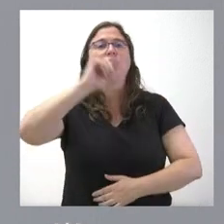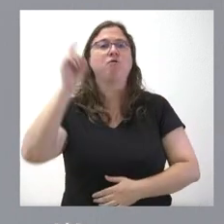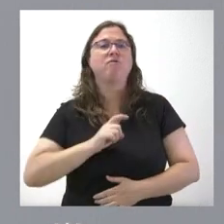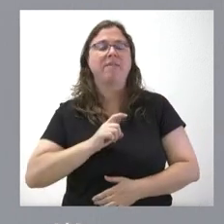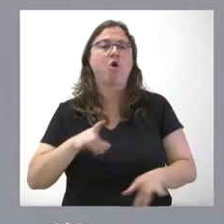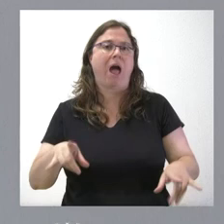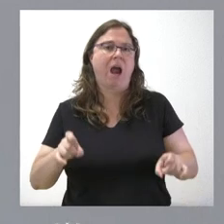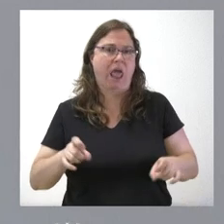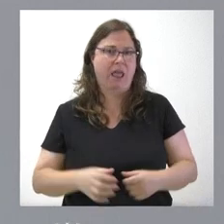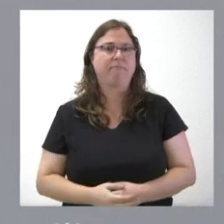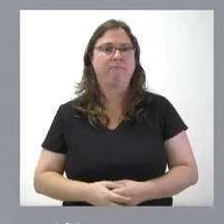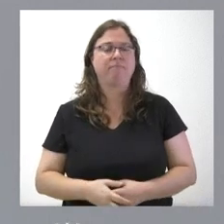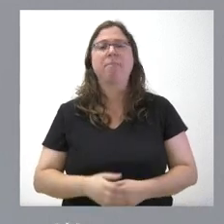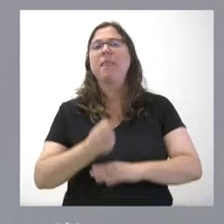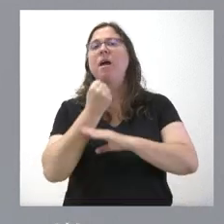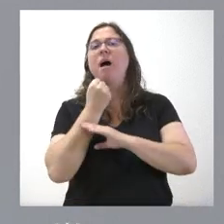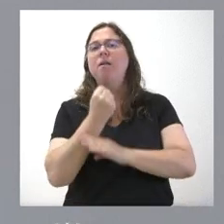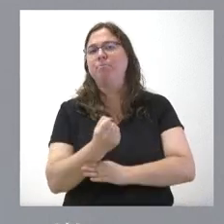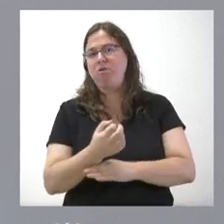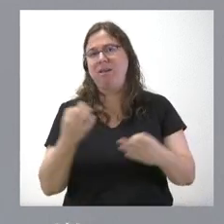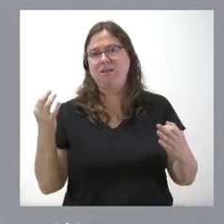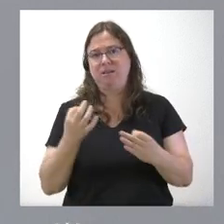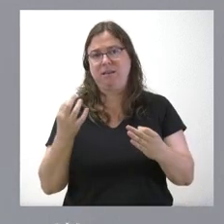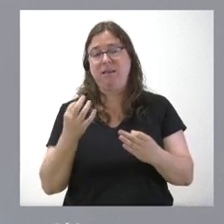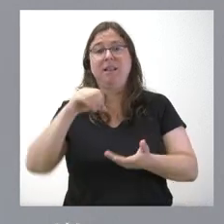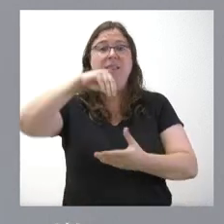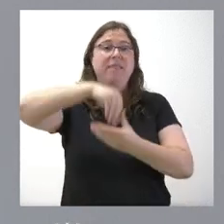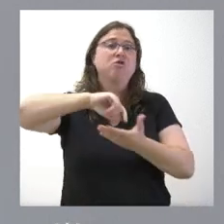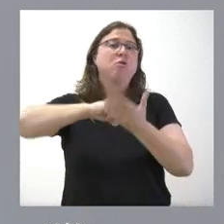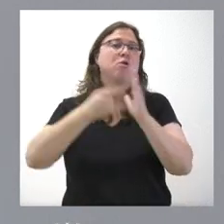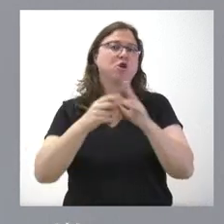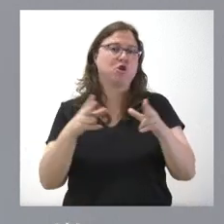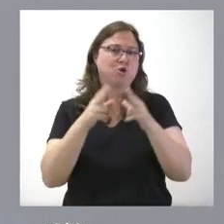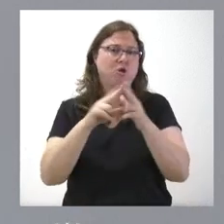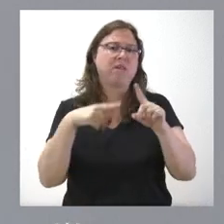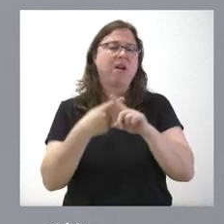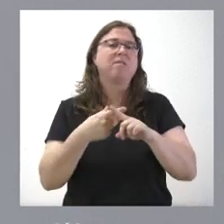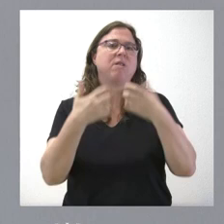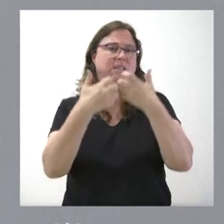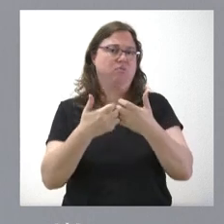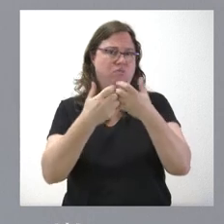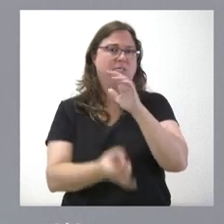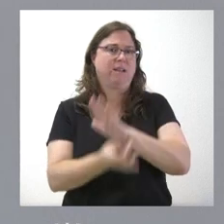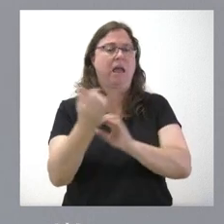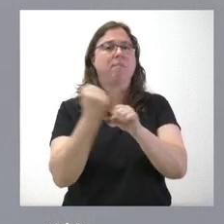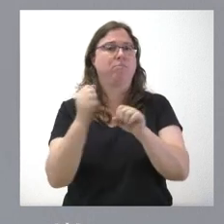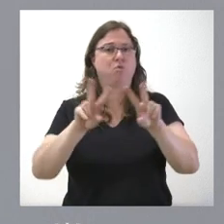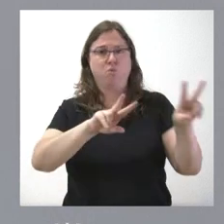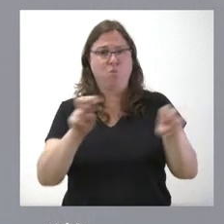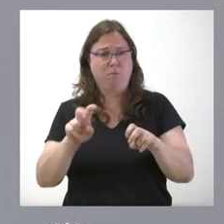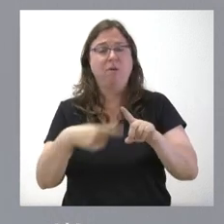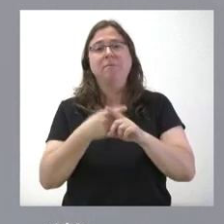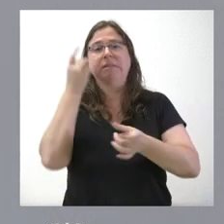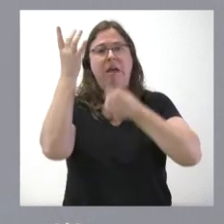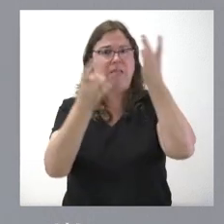anclaje se apoya la labor centrada en proyectos sociales e industriales creadores de nuevos empleos y actividades